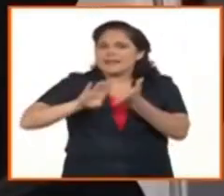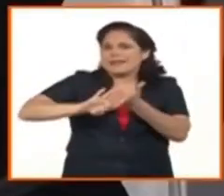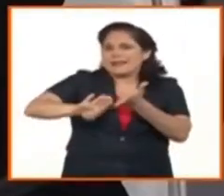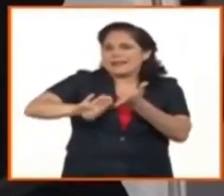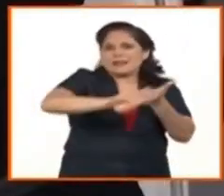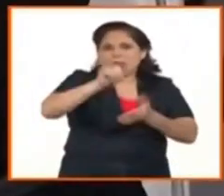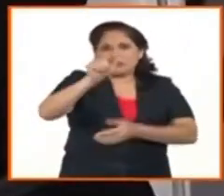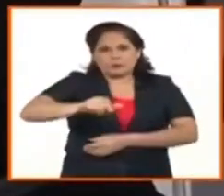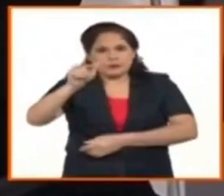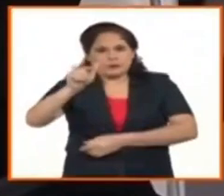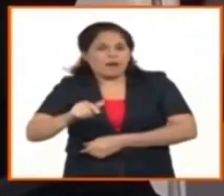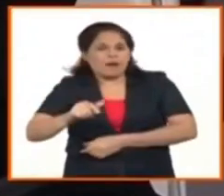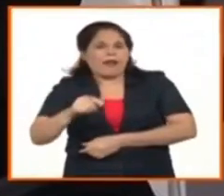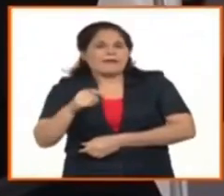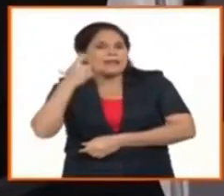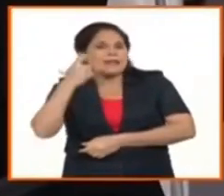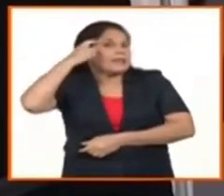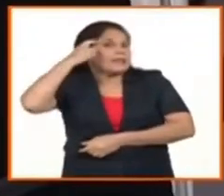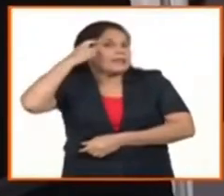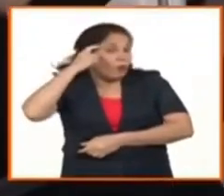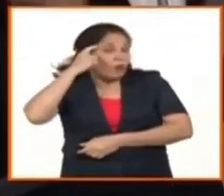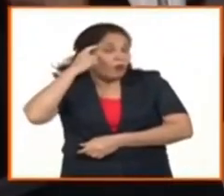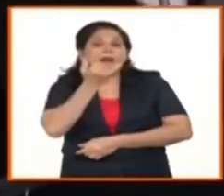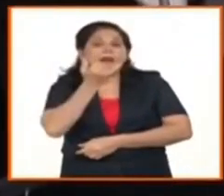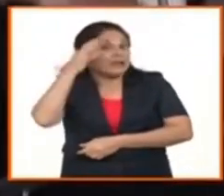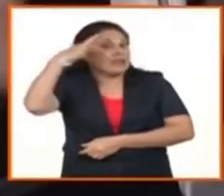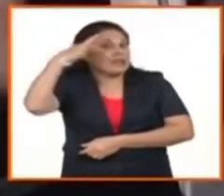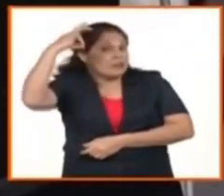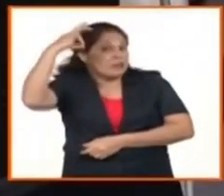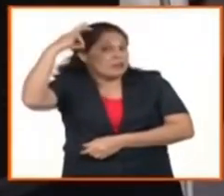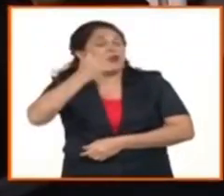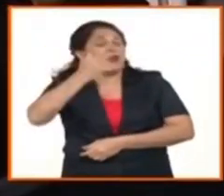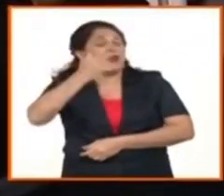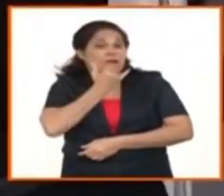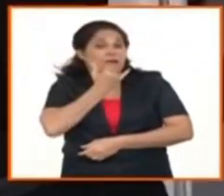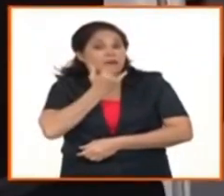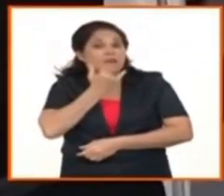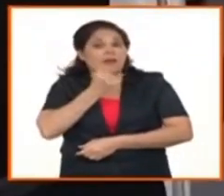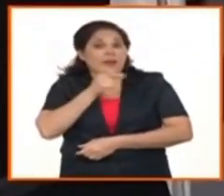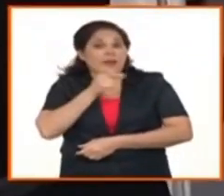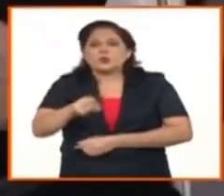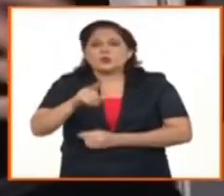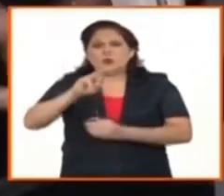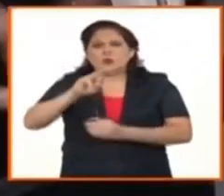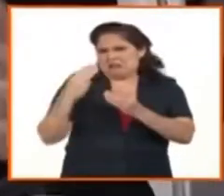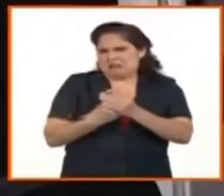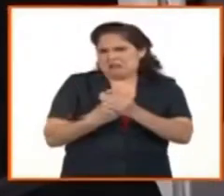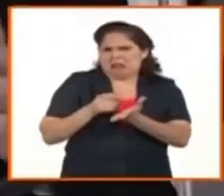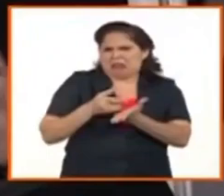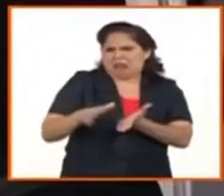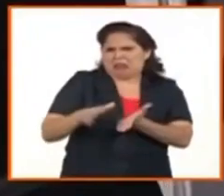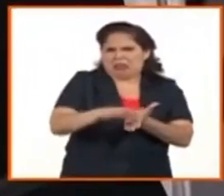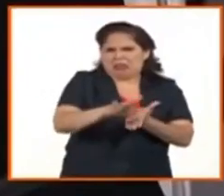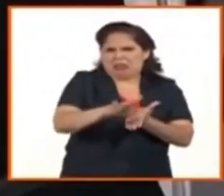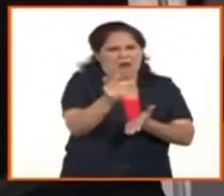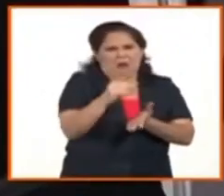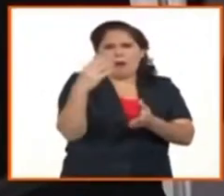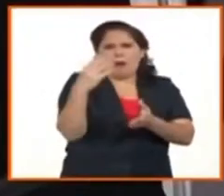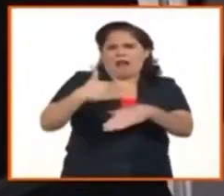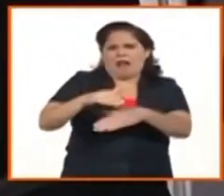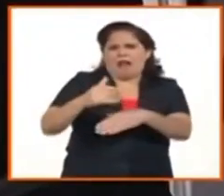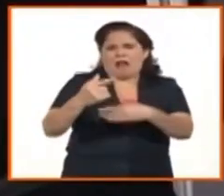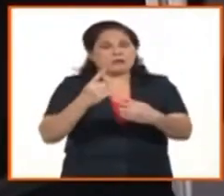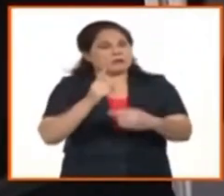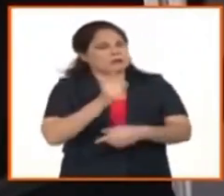lesiones no sólo físicas sino que lesiona la dignidad la integridad de las personas es muy claro el código al